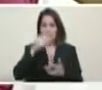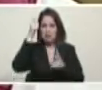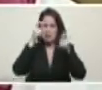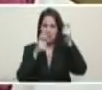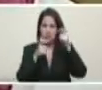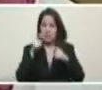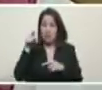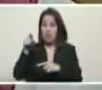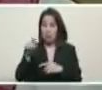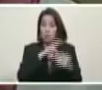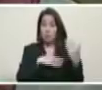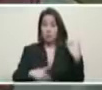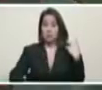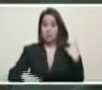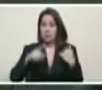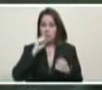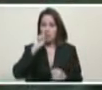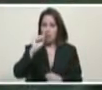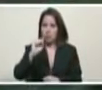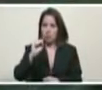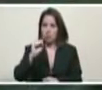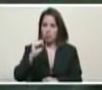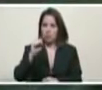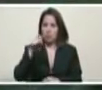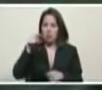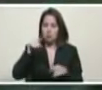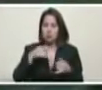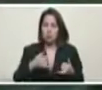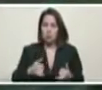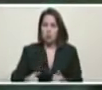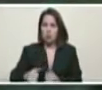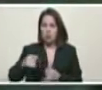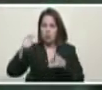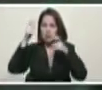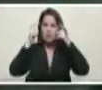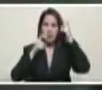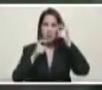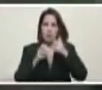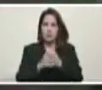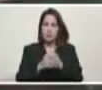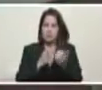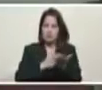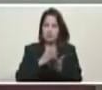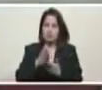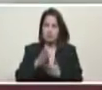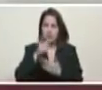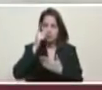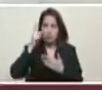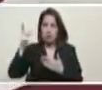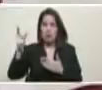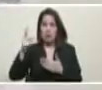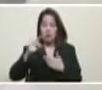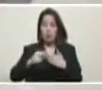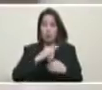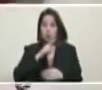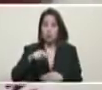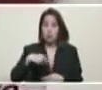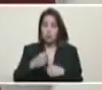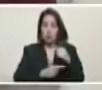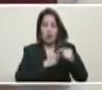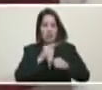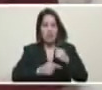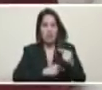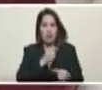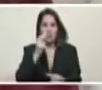a usted, mi comandante jefe, que es su hijo, el que sigue su legado. Nosotros somos los herederos de